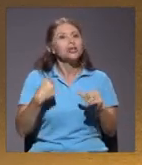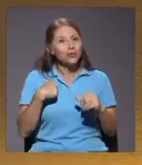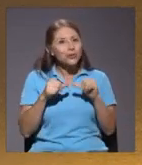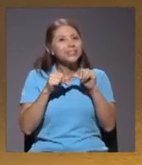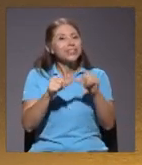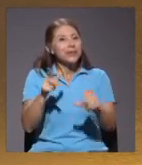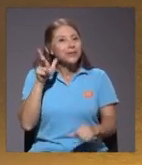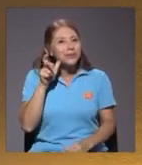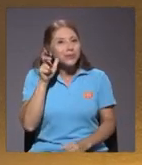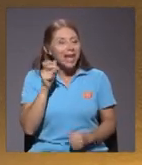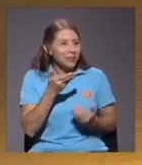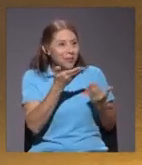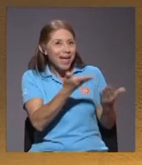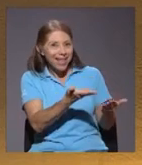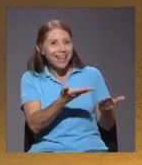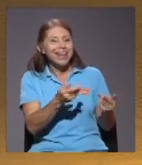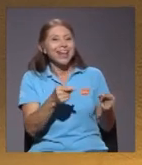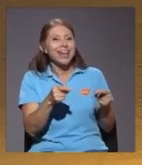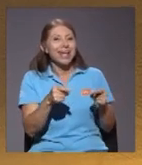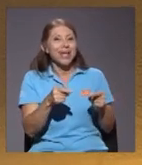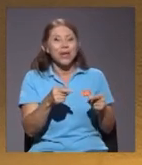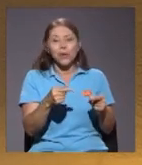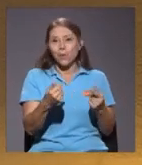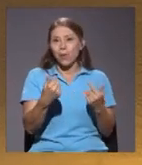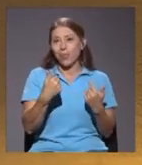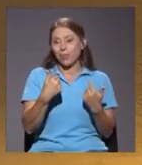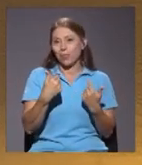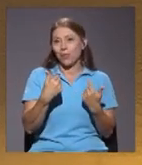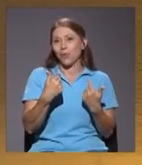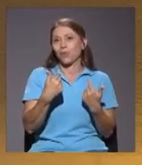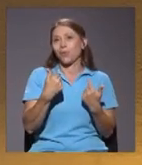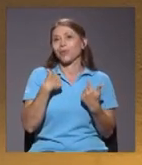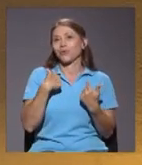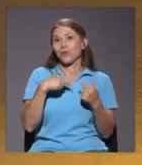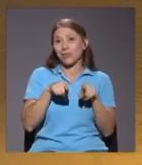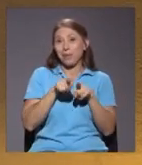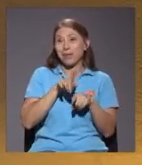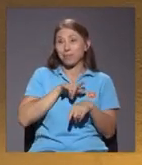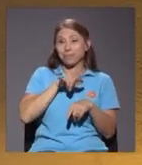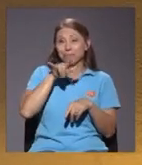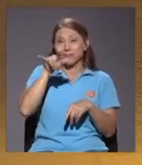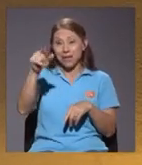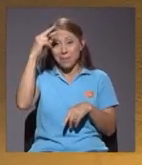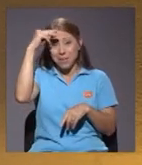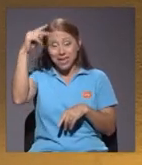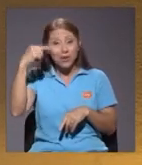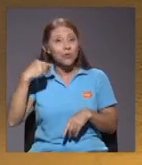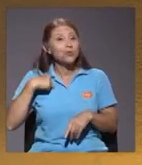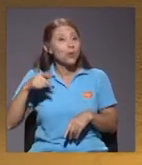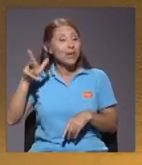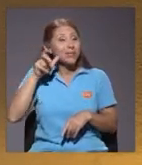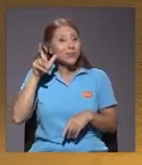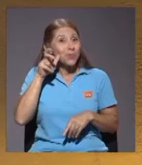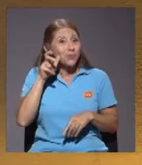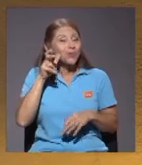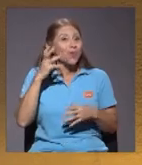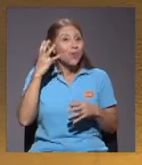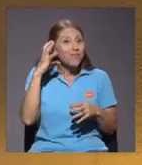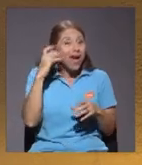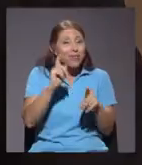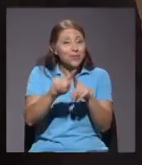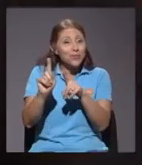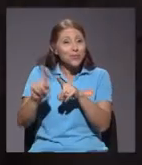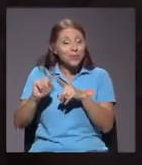tanto él como cuando voy a mi méxico querido escucho radio educación y radio nani etcétera pero